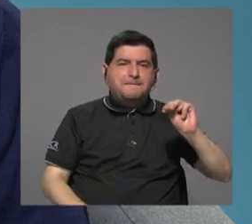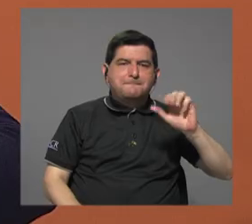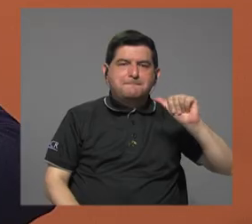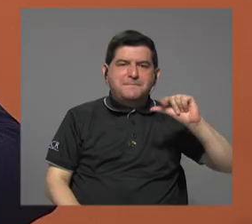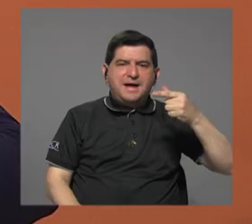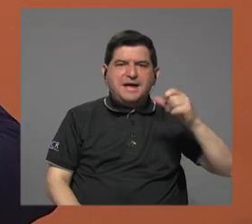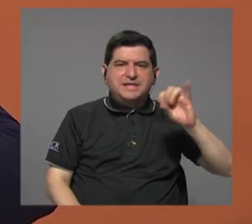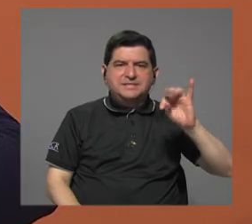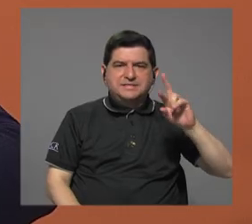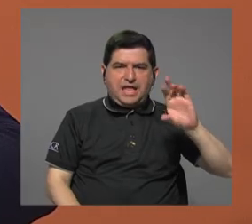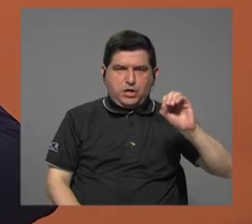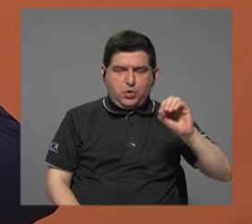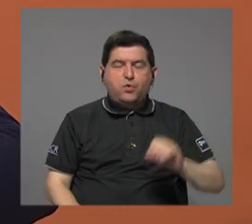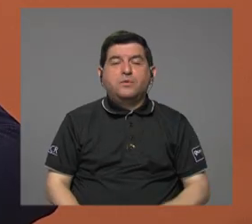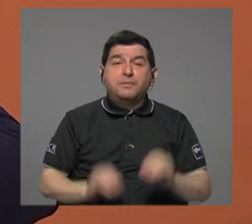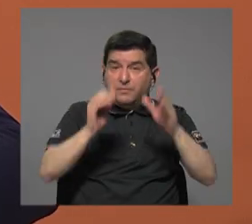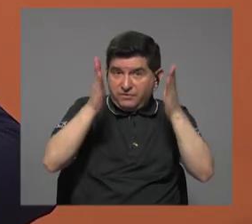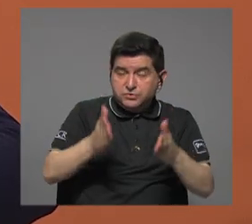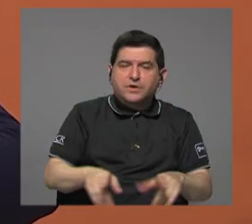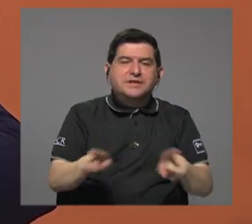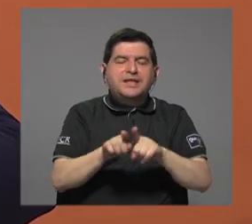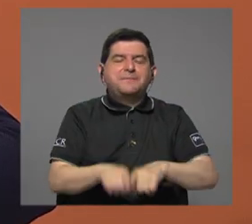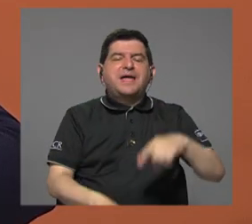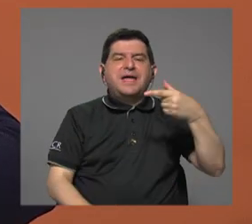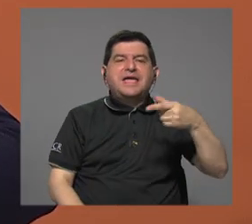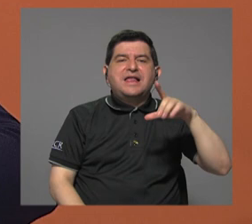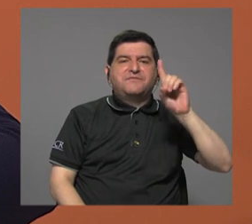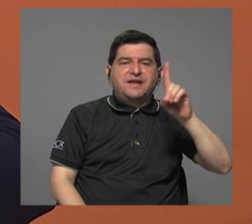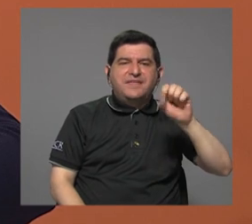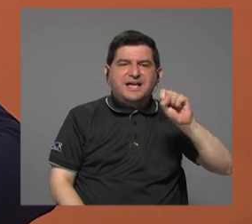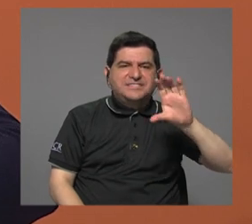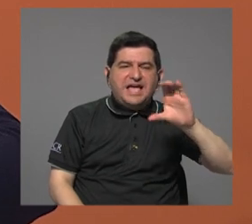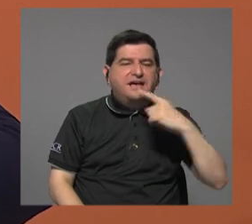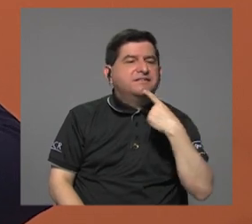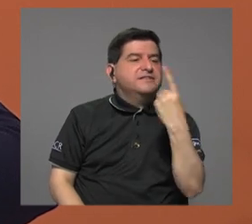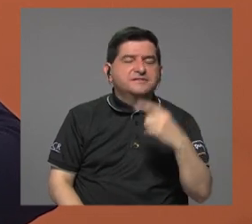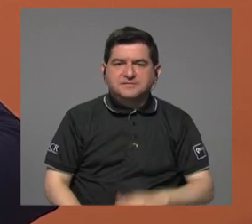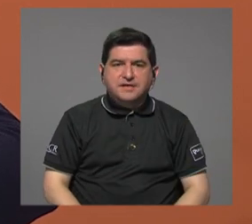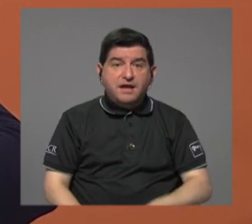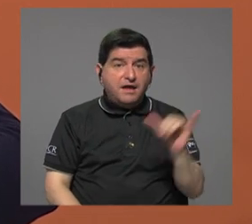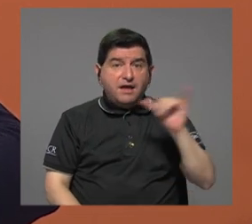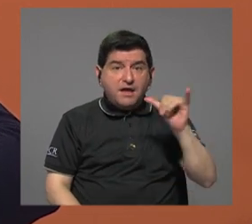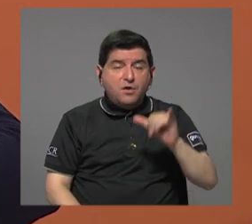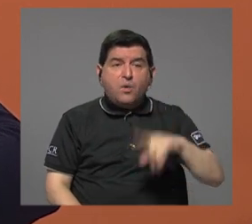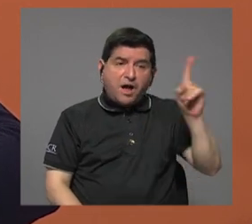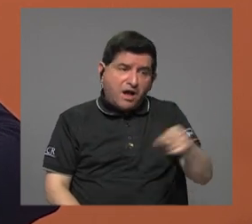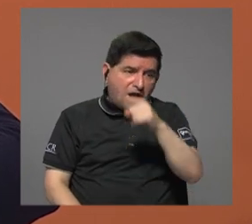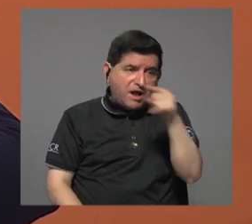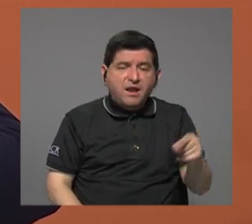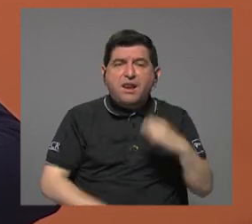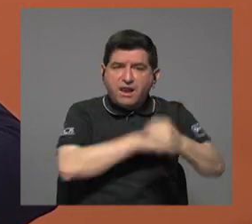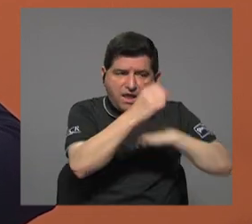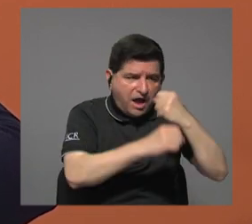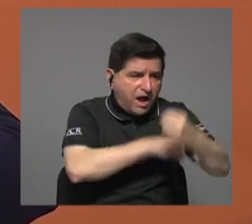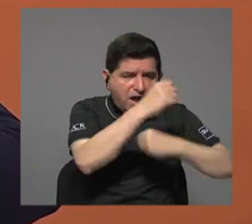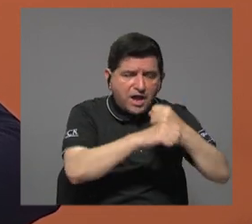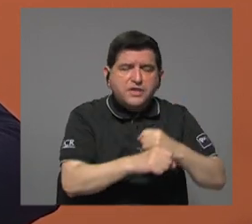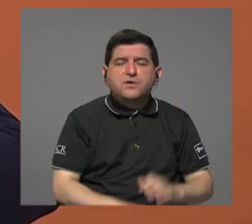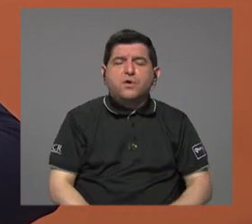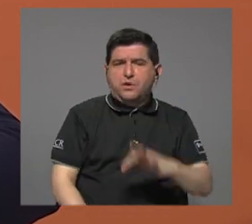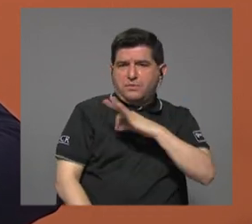impresiones que viene dentro de esta nota de don gilberto díaz del sek que dice que también se estarían eliminando las anualidades las bonificaciones